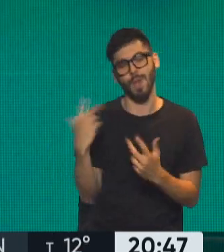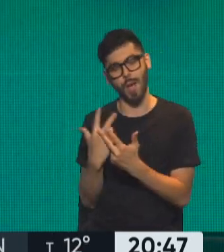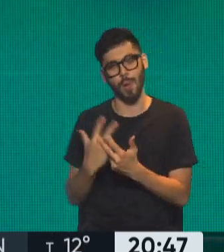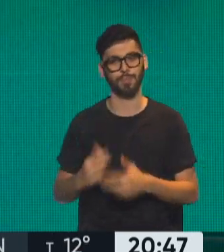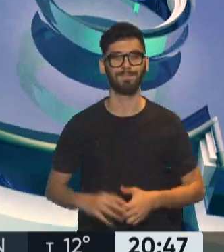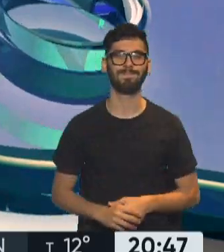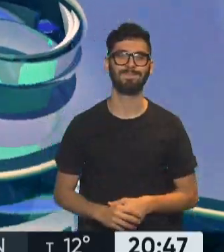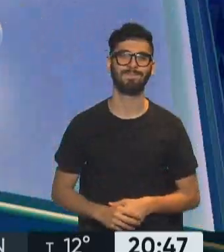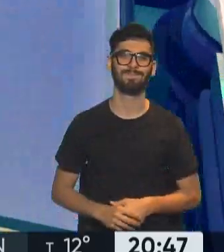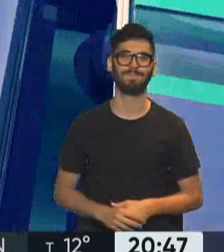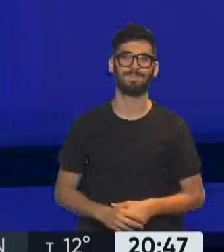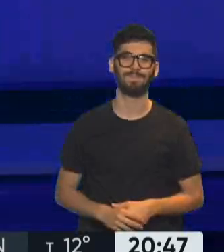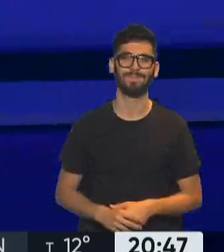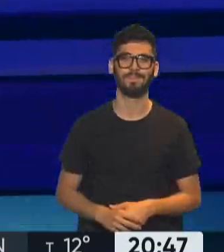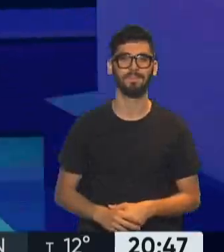esto.